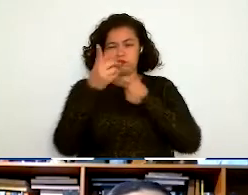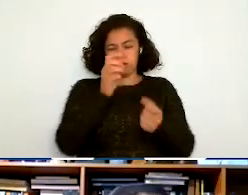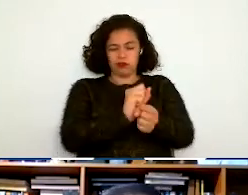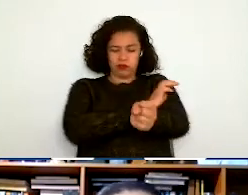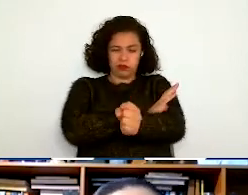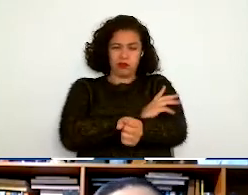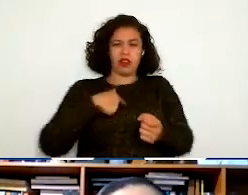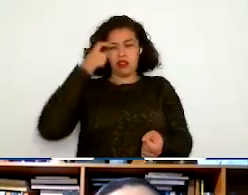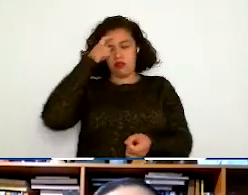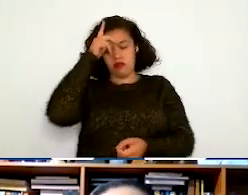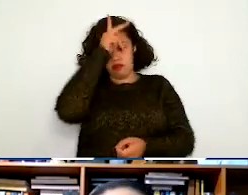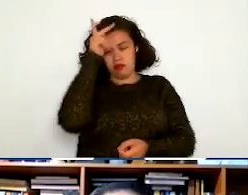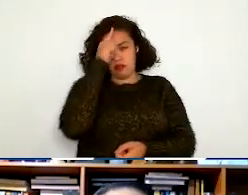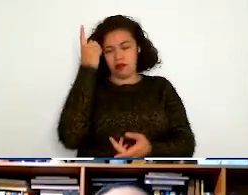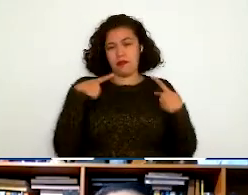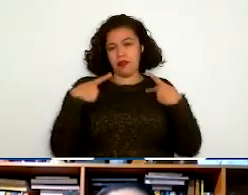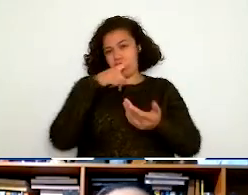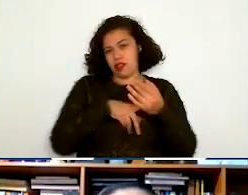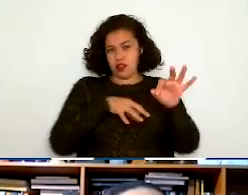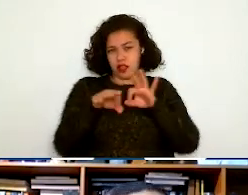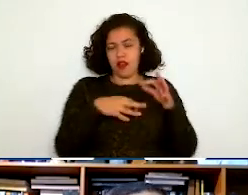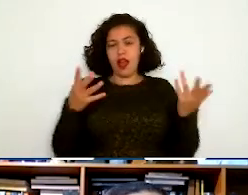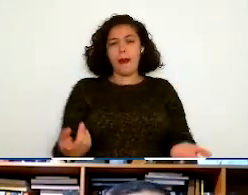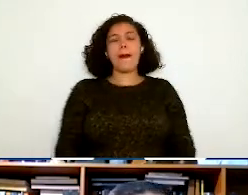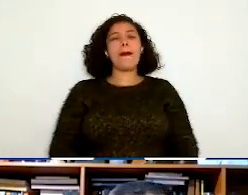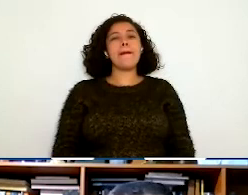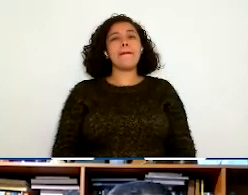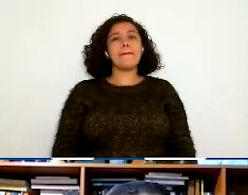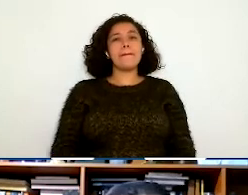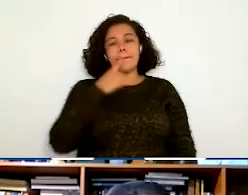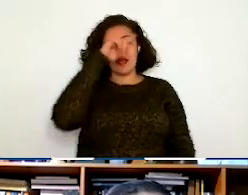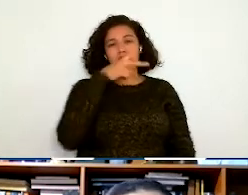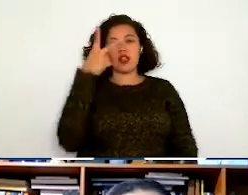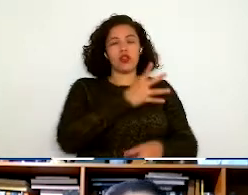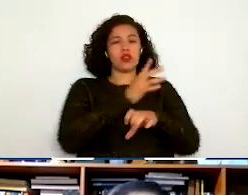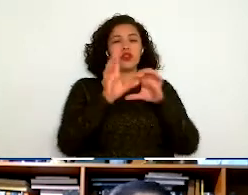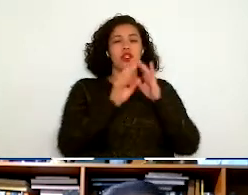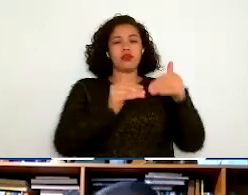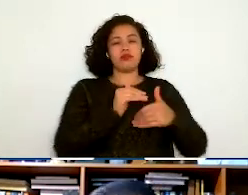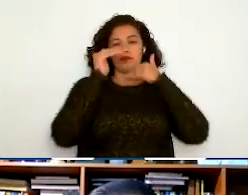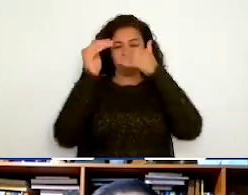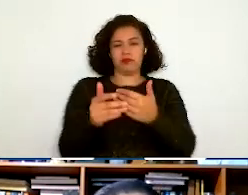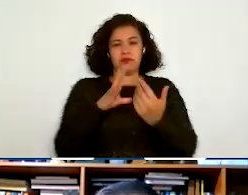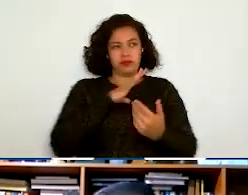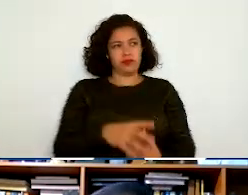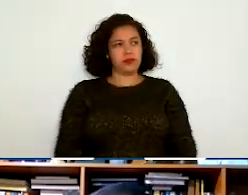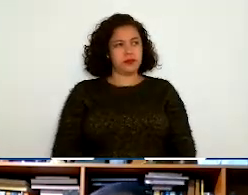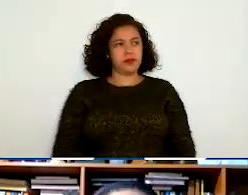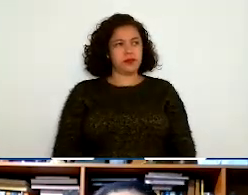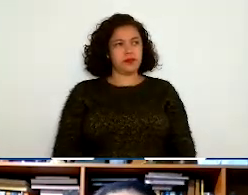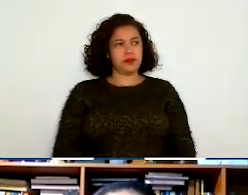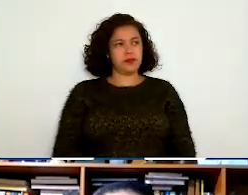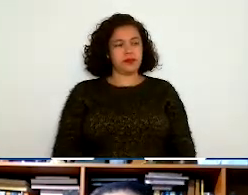emocionales, psicológicas en el propio personal que va a repercutir en los otros dos elementos, en las otras dos vertientes. Por eso es